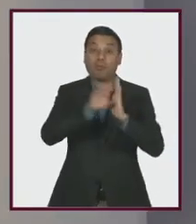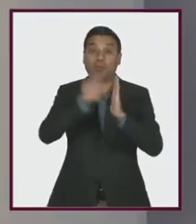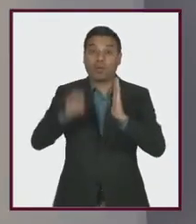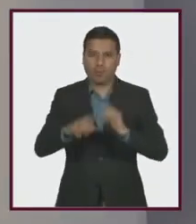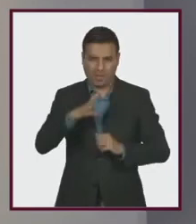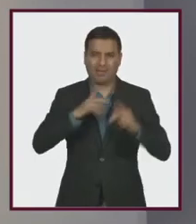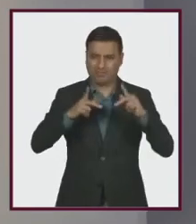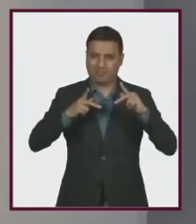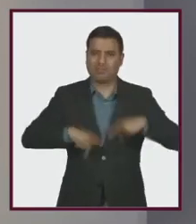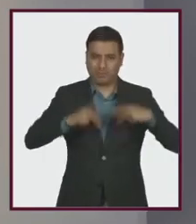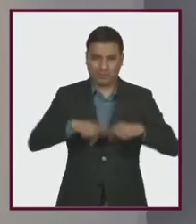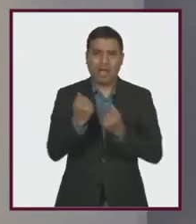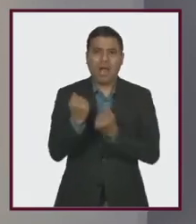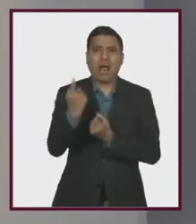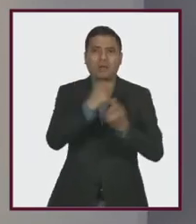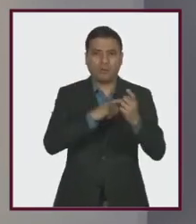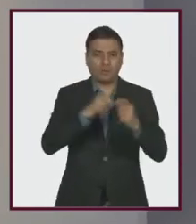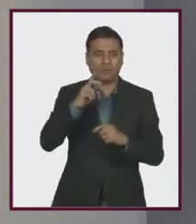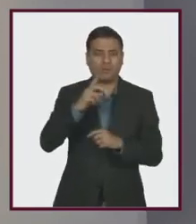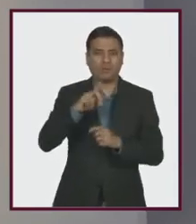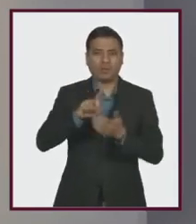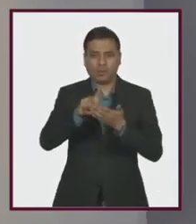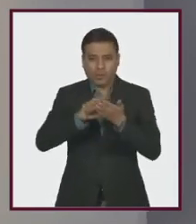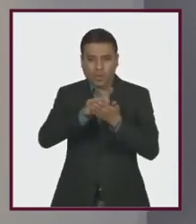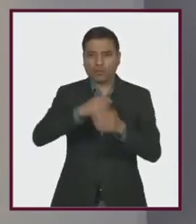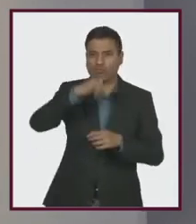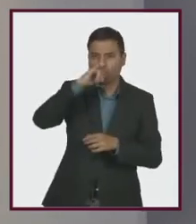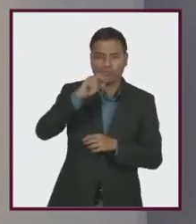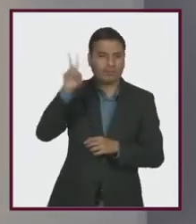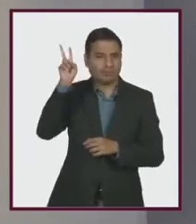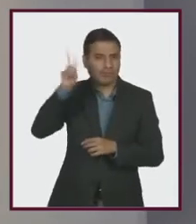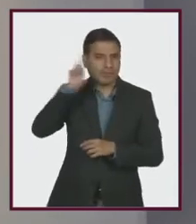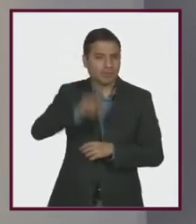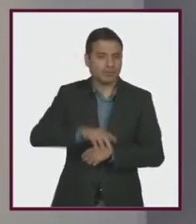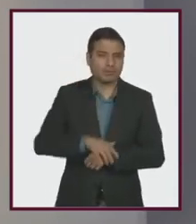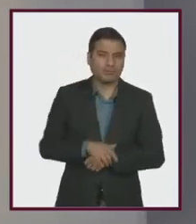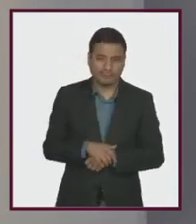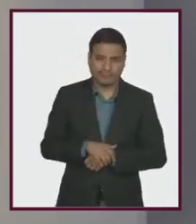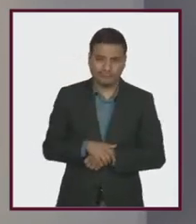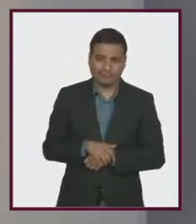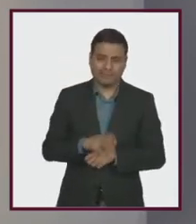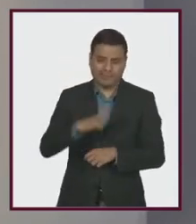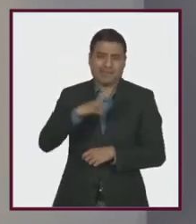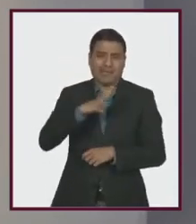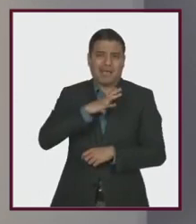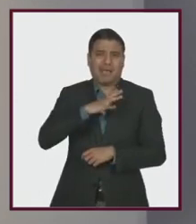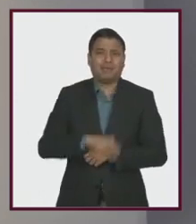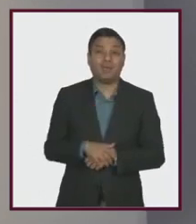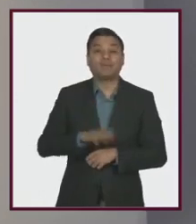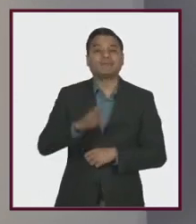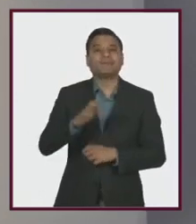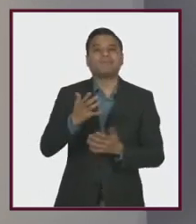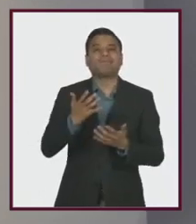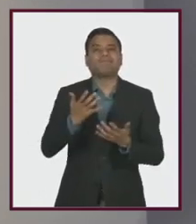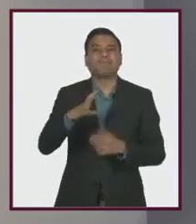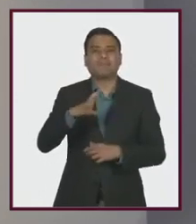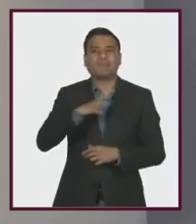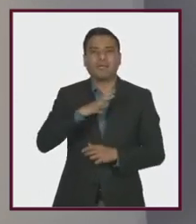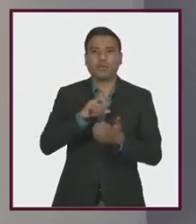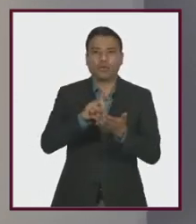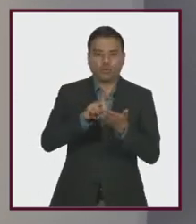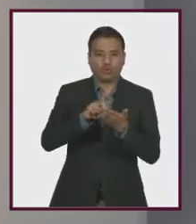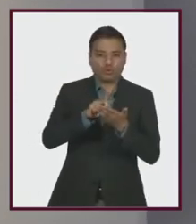un problema por consumo de sustancias, pero también porque las sustancias en sí mismas, algunas tienen mayor